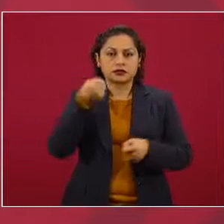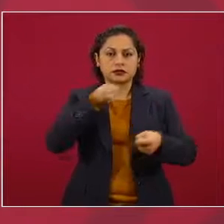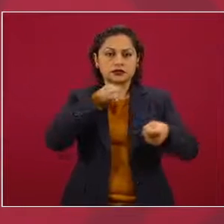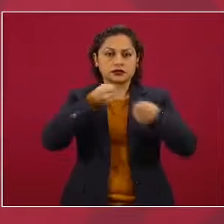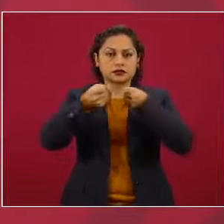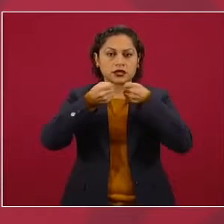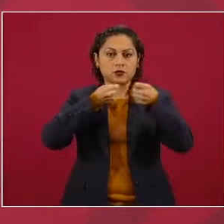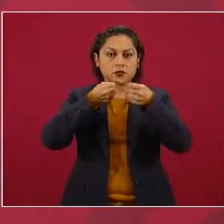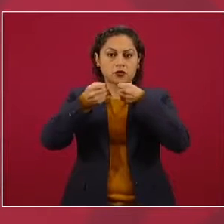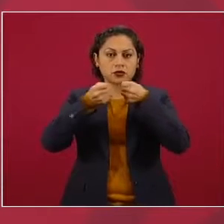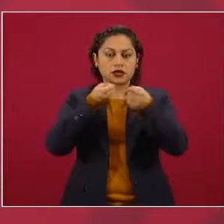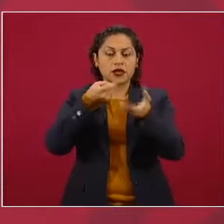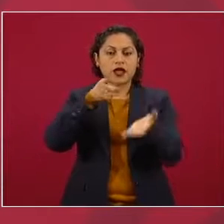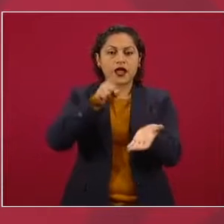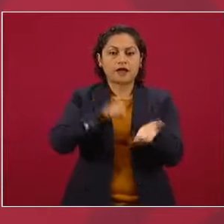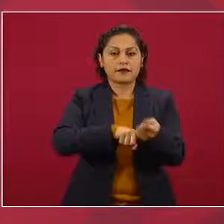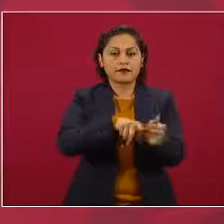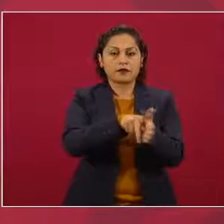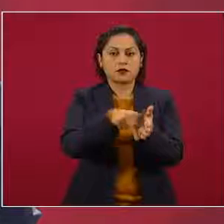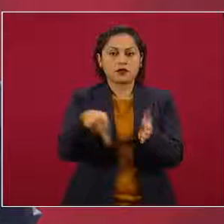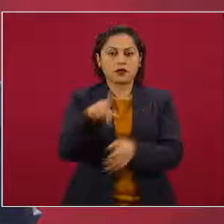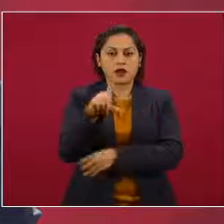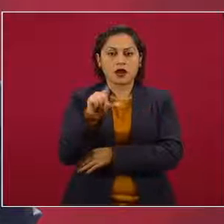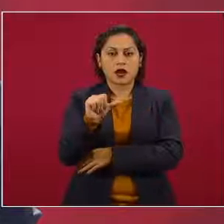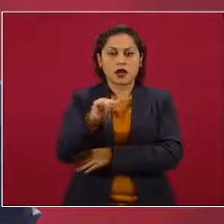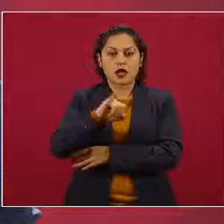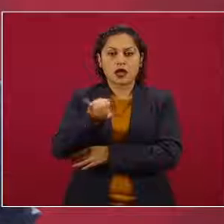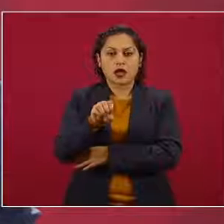del periódico La Jornada.